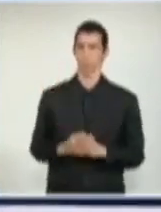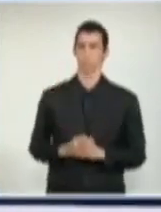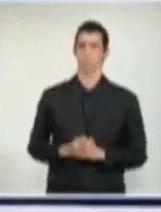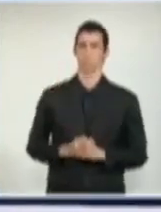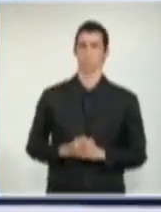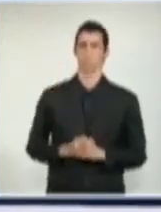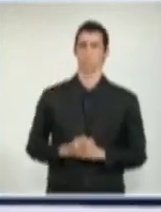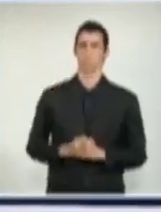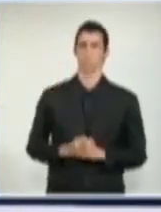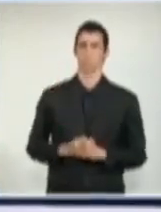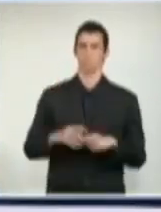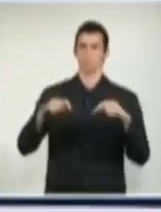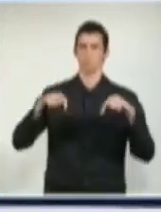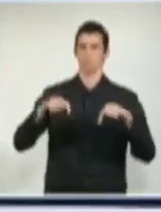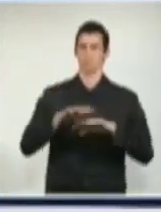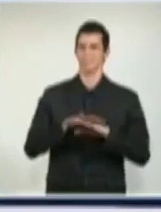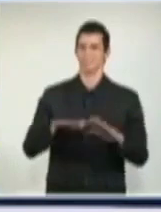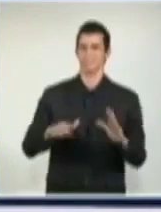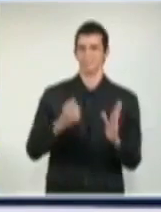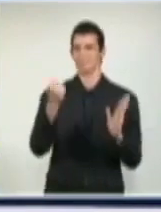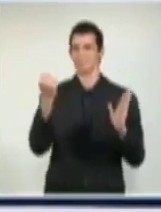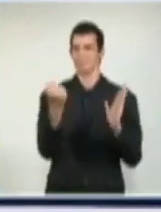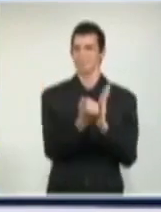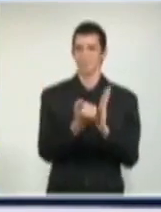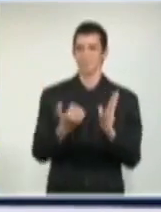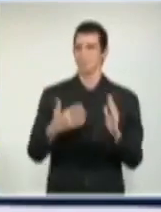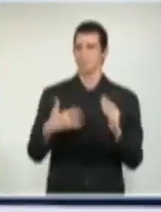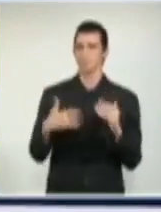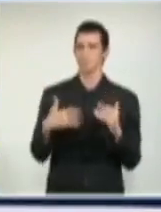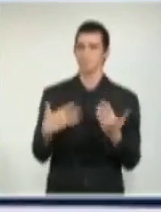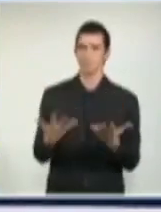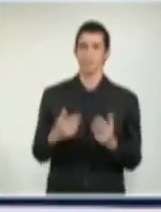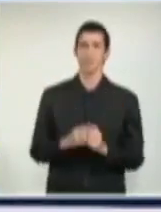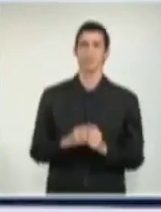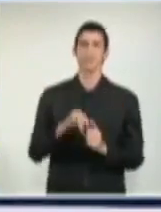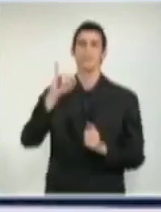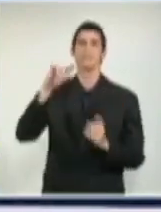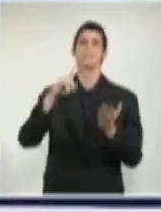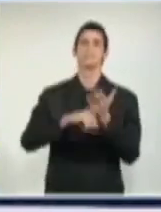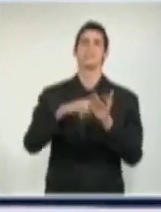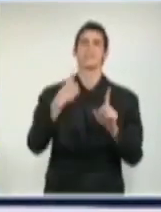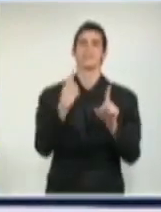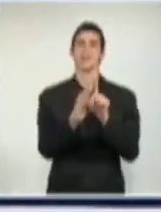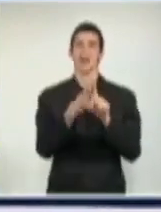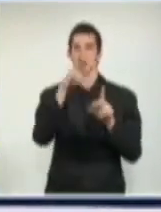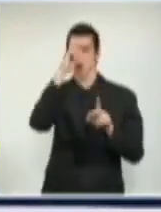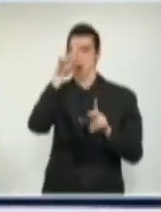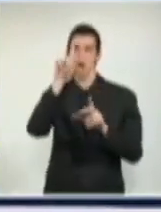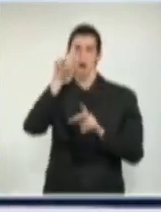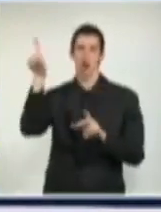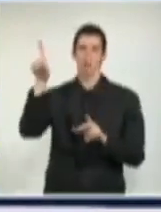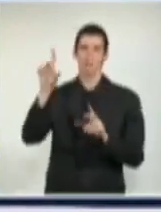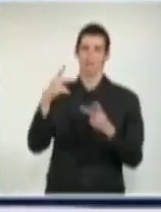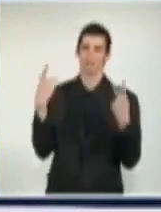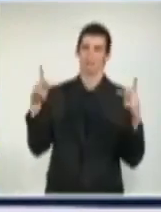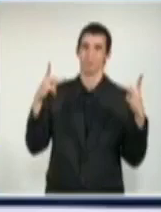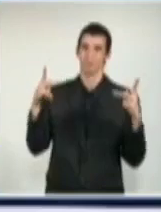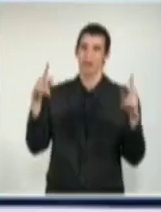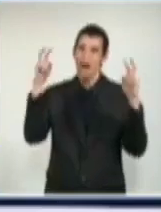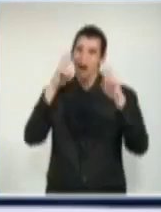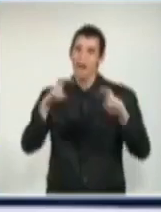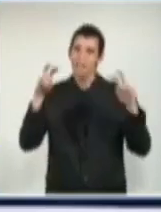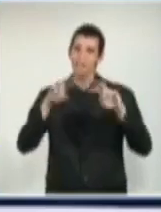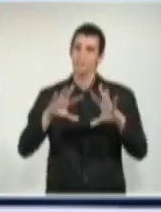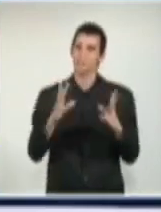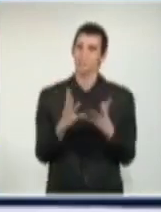se confirma en el centro nacional de referencia del instituto de medicina tropical pedro kourí ipk un nuevo caso